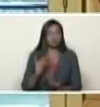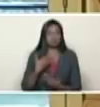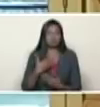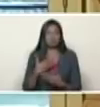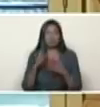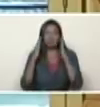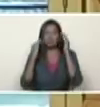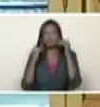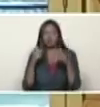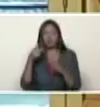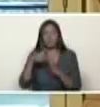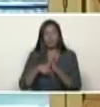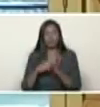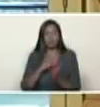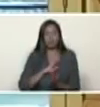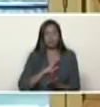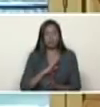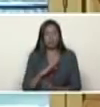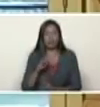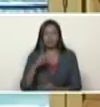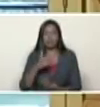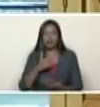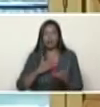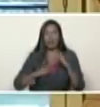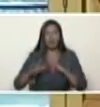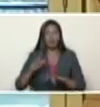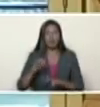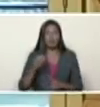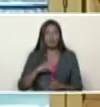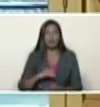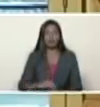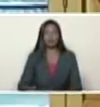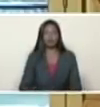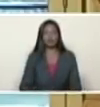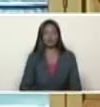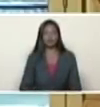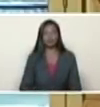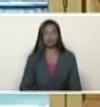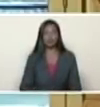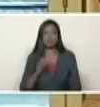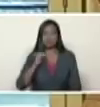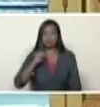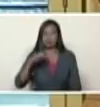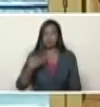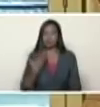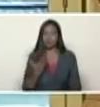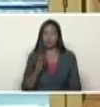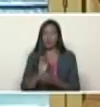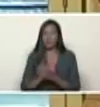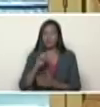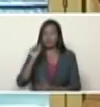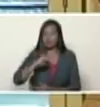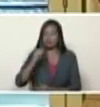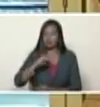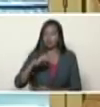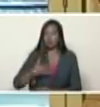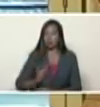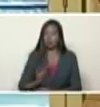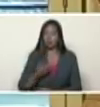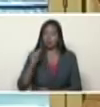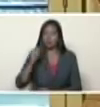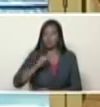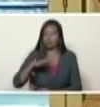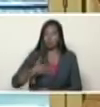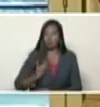amor. Mayor refugio es el amor, su refugio. Ah, sí podemos, compañeros, sí podemos. Sí